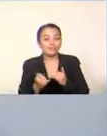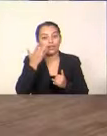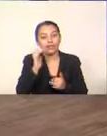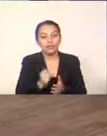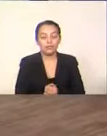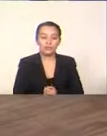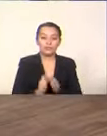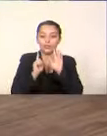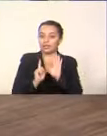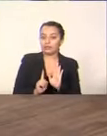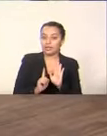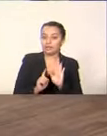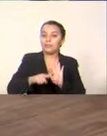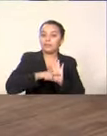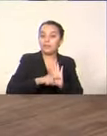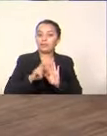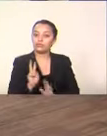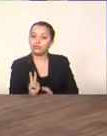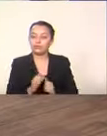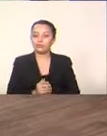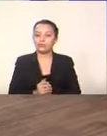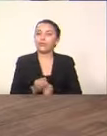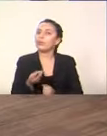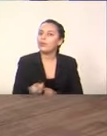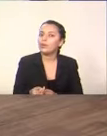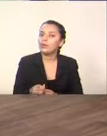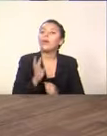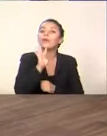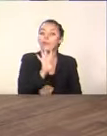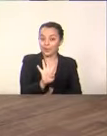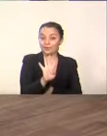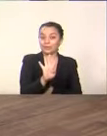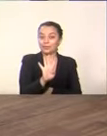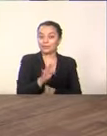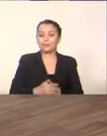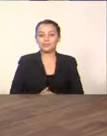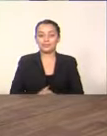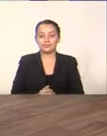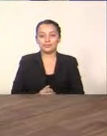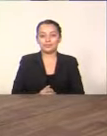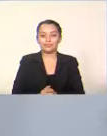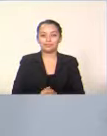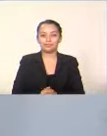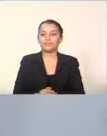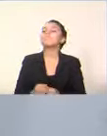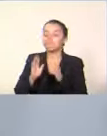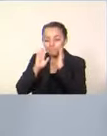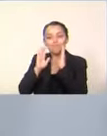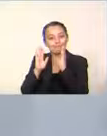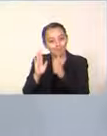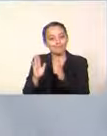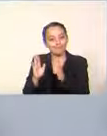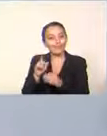6 menos 2. ¿Cuánto es 6 menos 2? ¡4! ¡Correcto! ¡Es 4! Veo que nuestros estudiantes, nuestros amiguitos, mejor